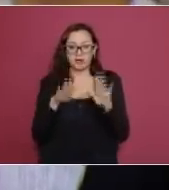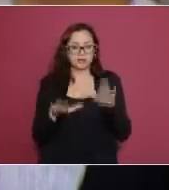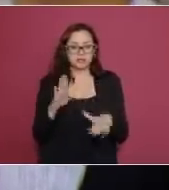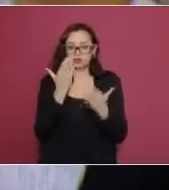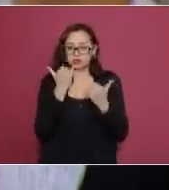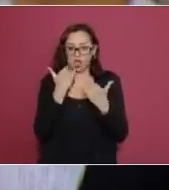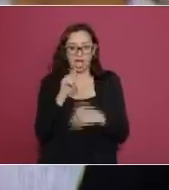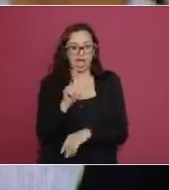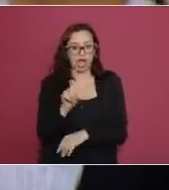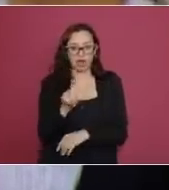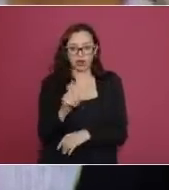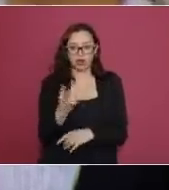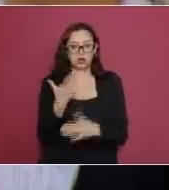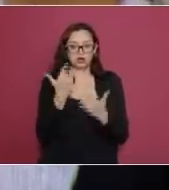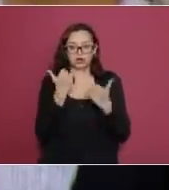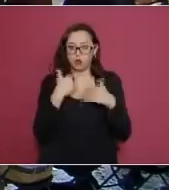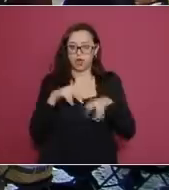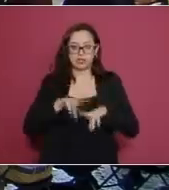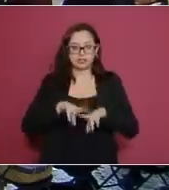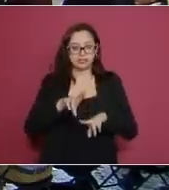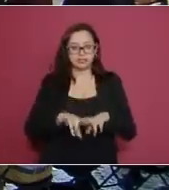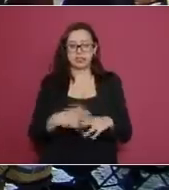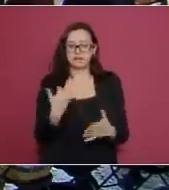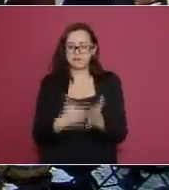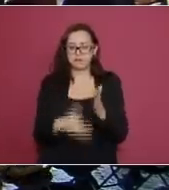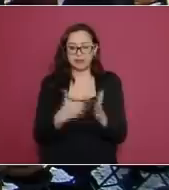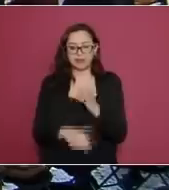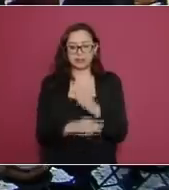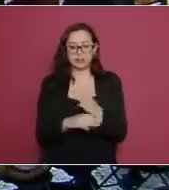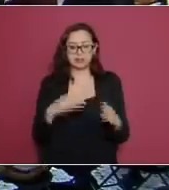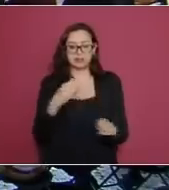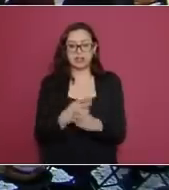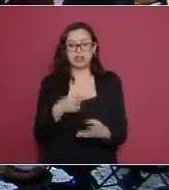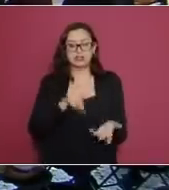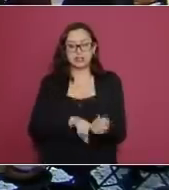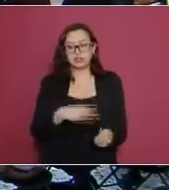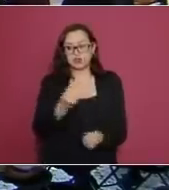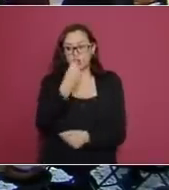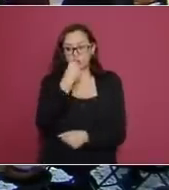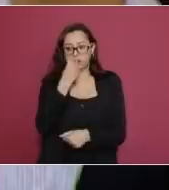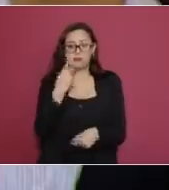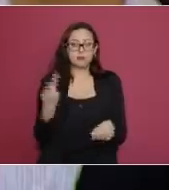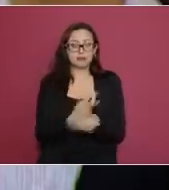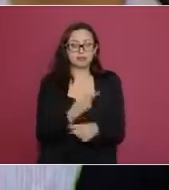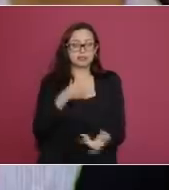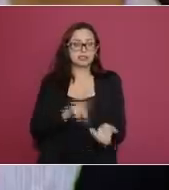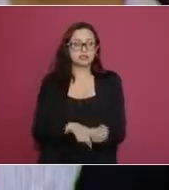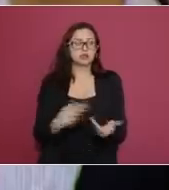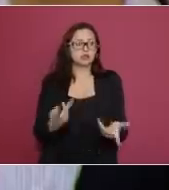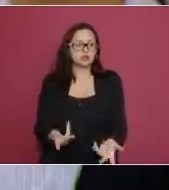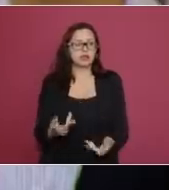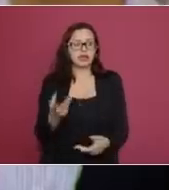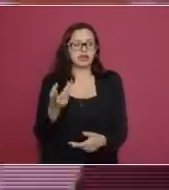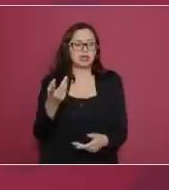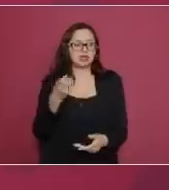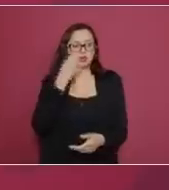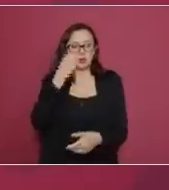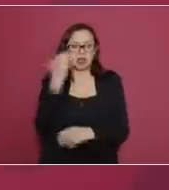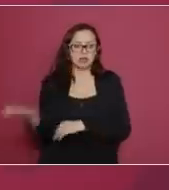agua, bancas, inmobiliario. ¿Qué va a pasar con los comedores que están en las escuelas de tiempo completo? Gracias,